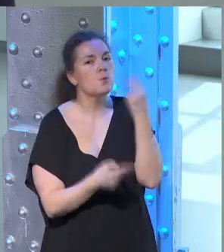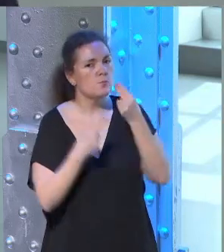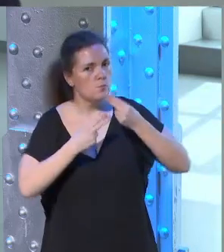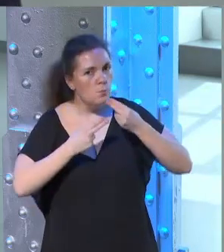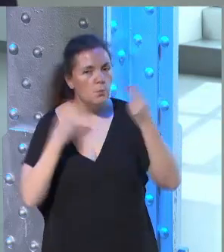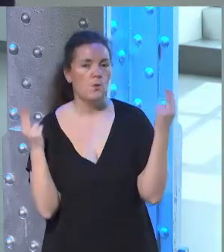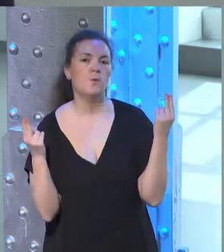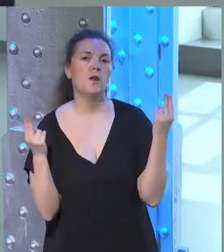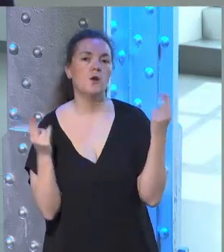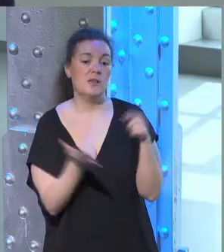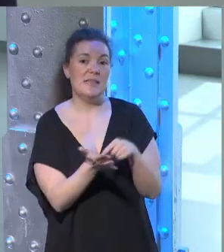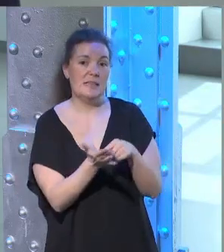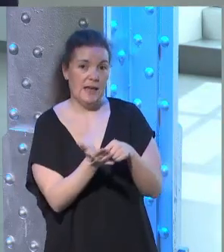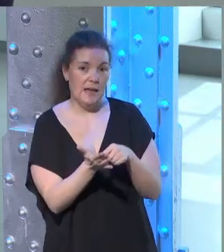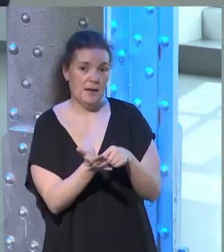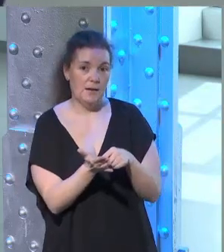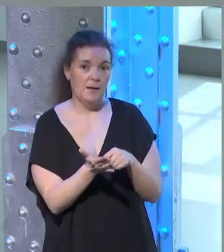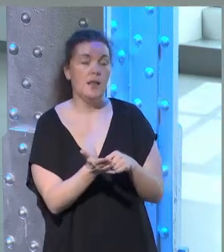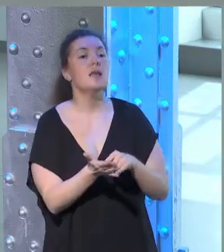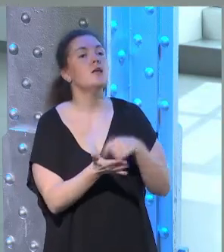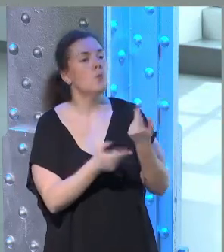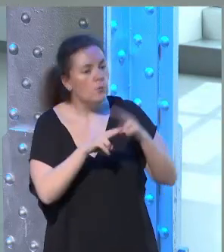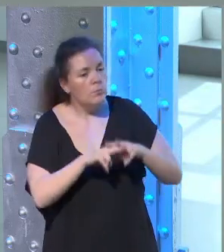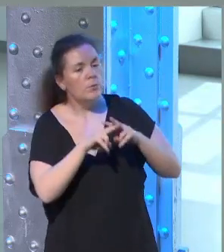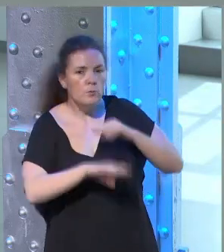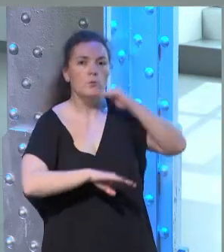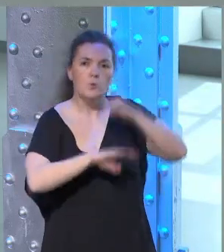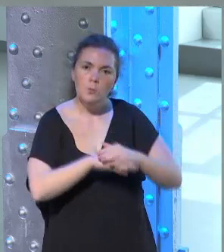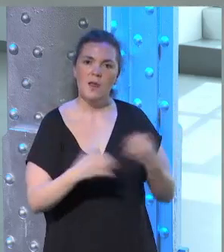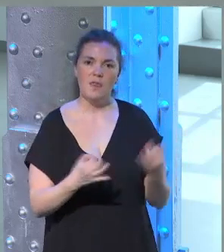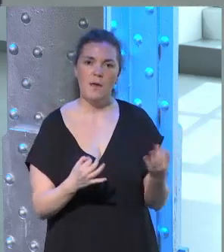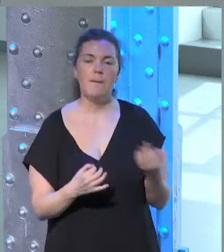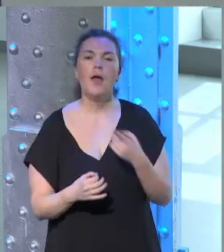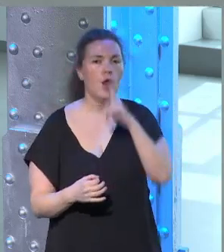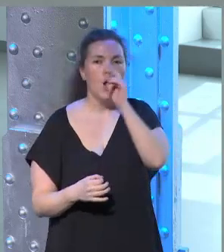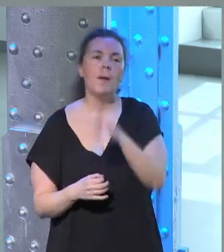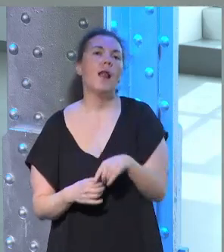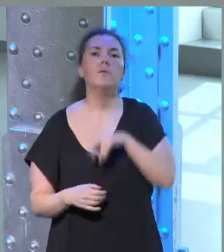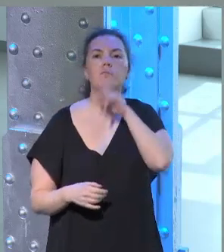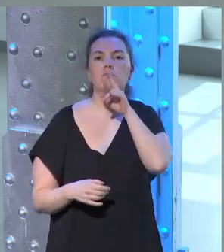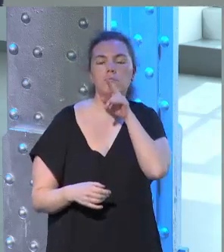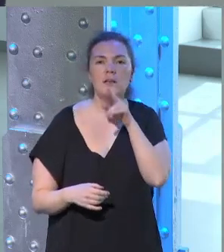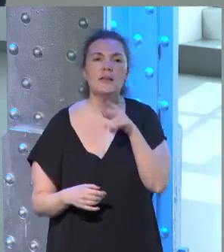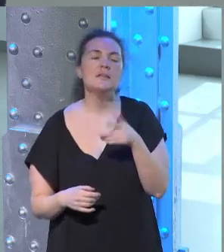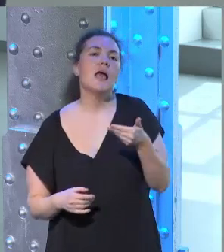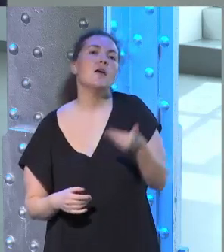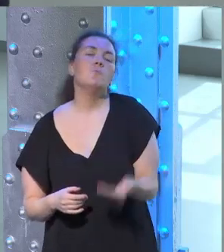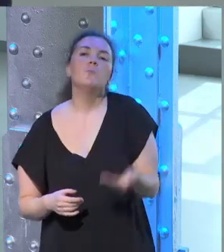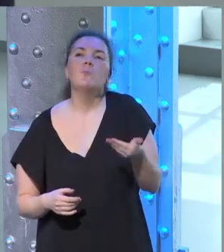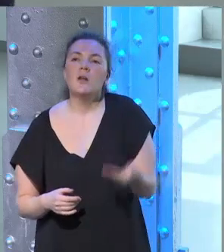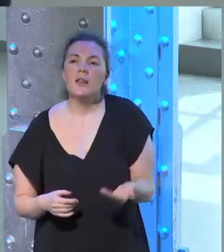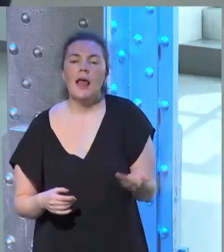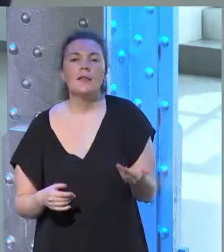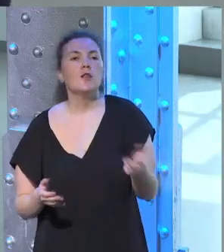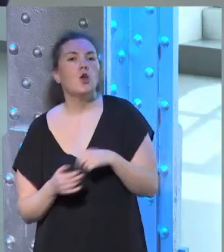públicos en los que luego se les someta, digamos, al cumplimiento de ellos. Y no vale el de 2050, que es importante, porque es importante tener todos un tema